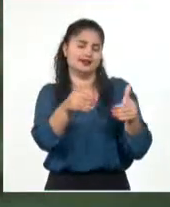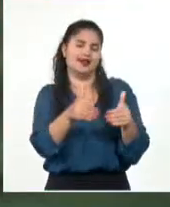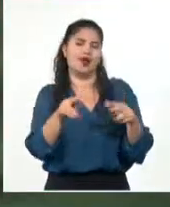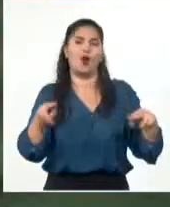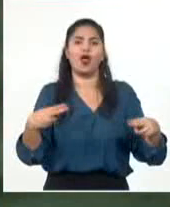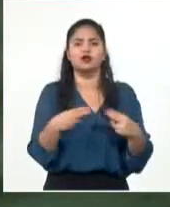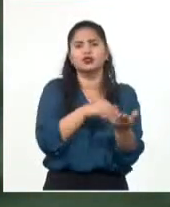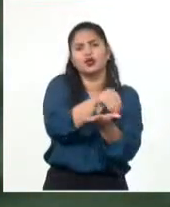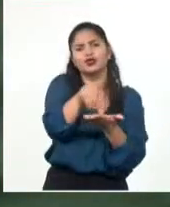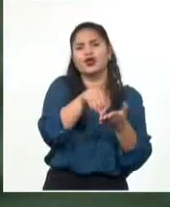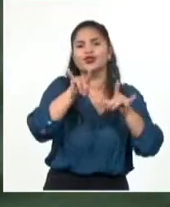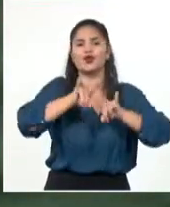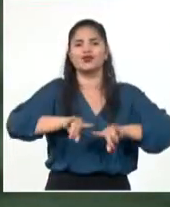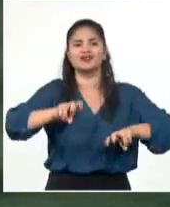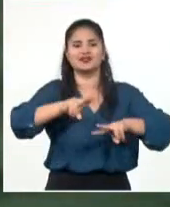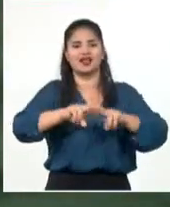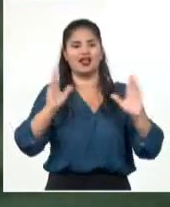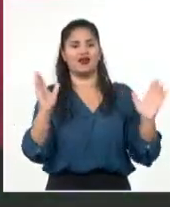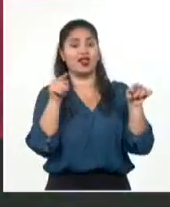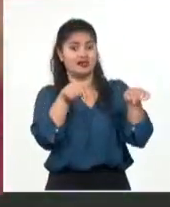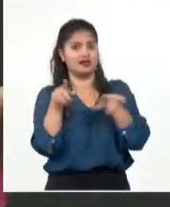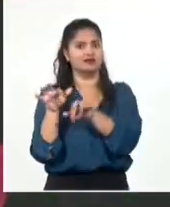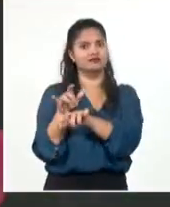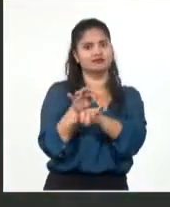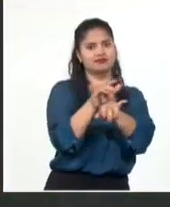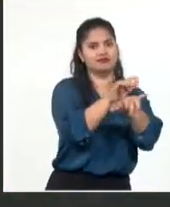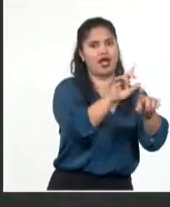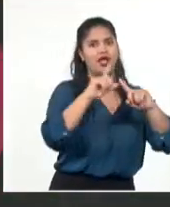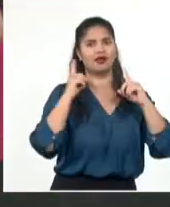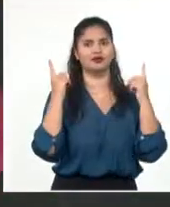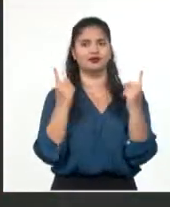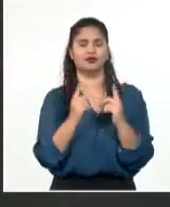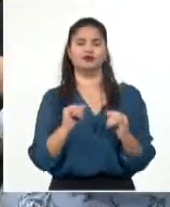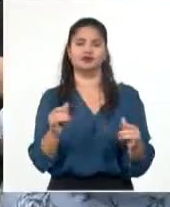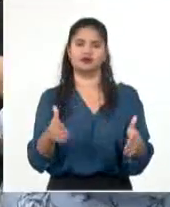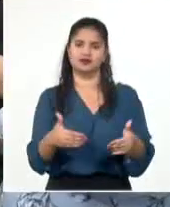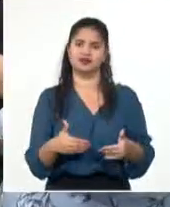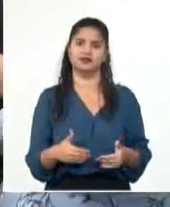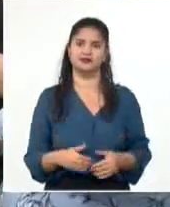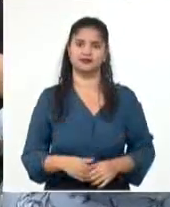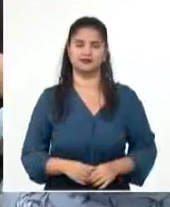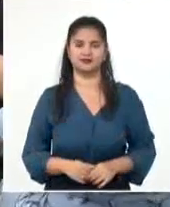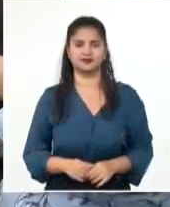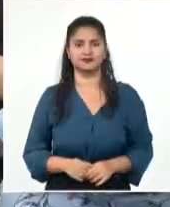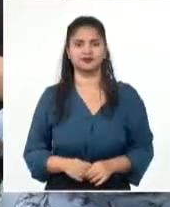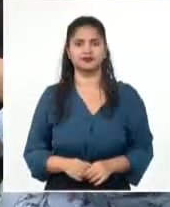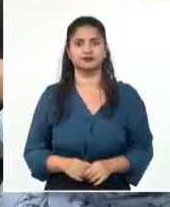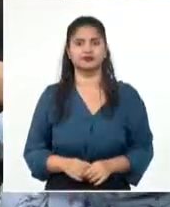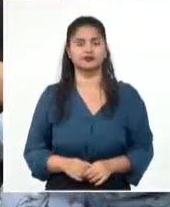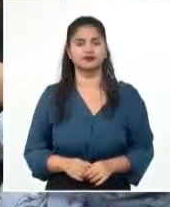la escalinata de la Universidad de La Habana. Adán Morel, Sistema Informativo de la Televisión Cubana.